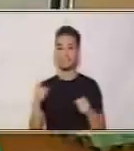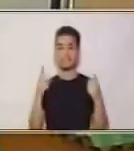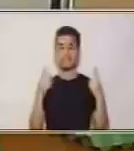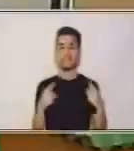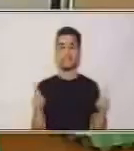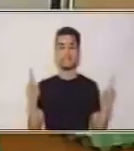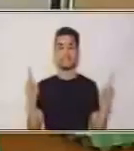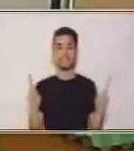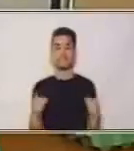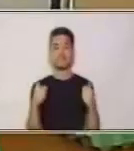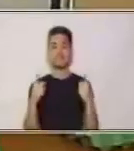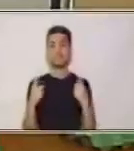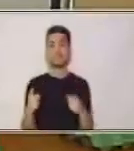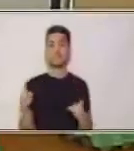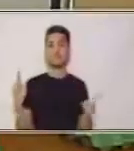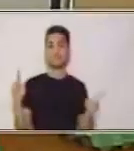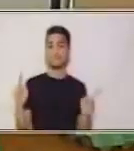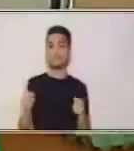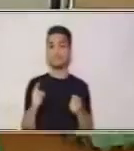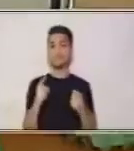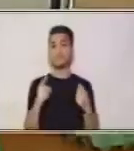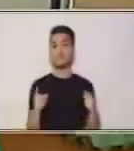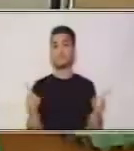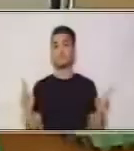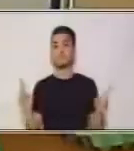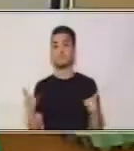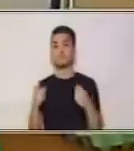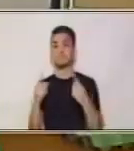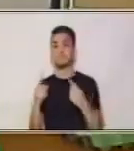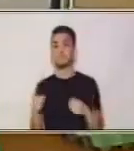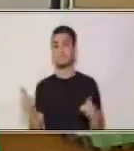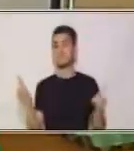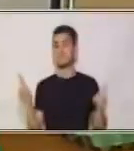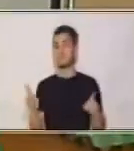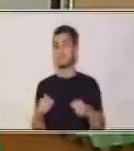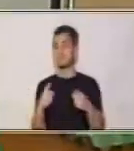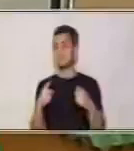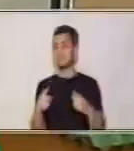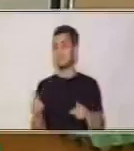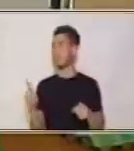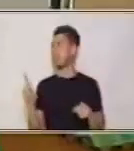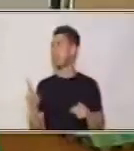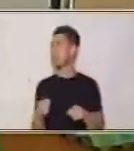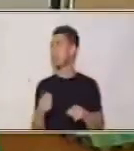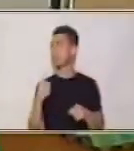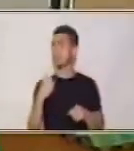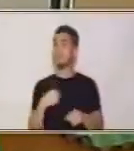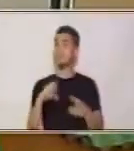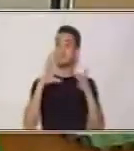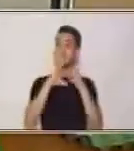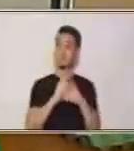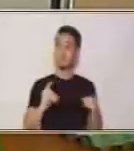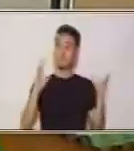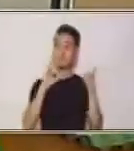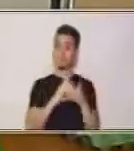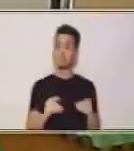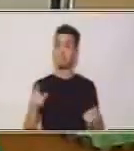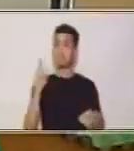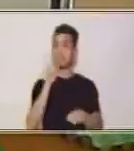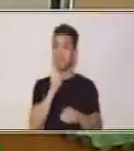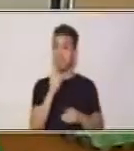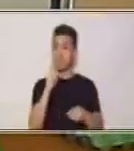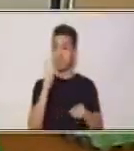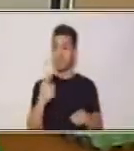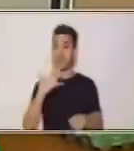listos por ahí. ¿Verdad que sí? ¡Vámonos hermanos, chicos! Te voy a contar una gran